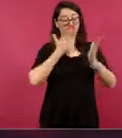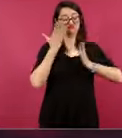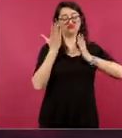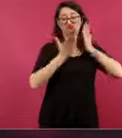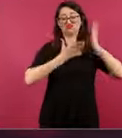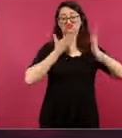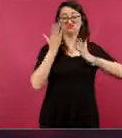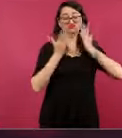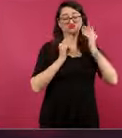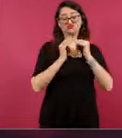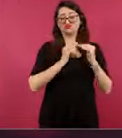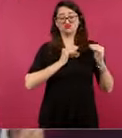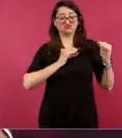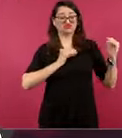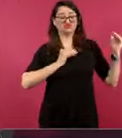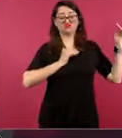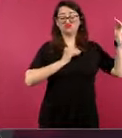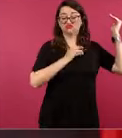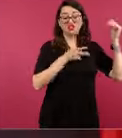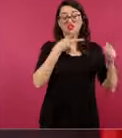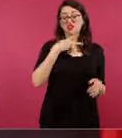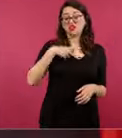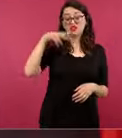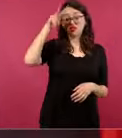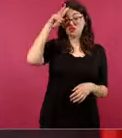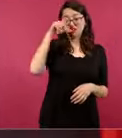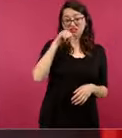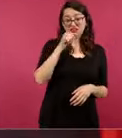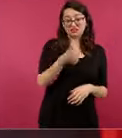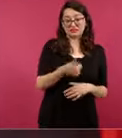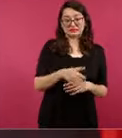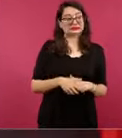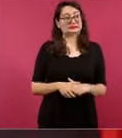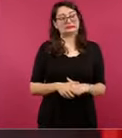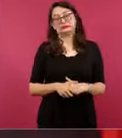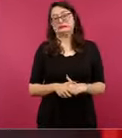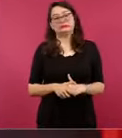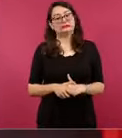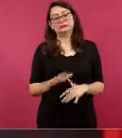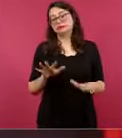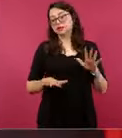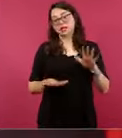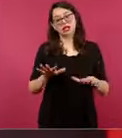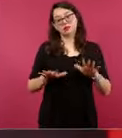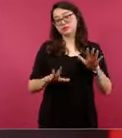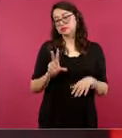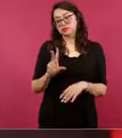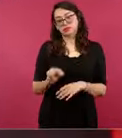es menos ignorante. No necesariamente.